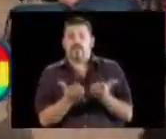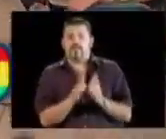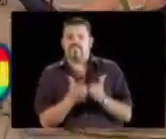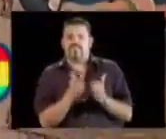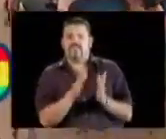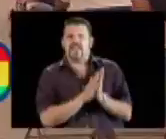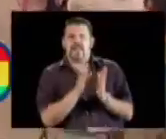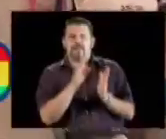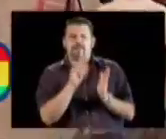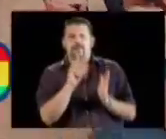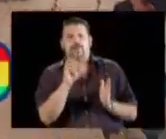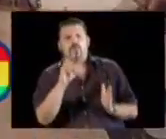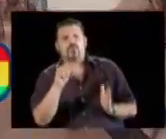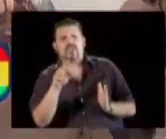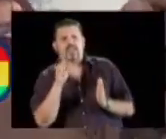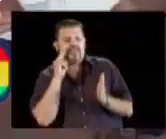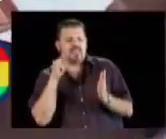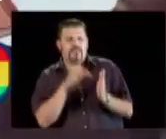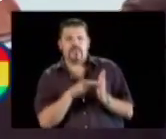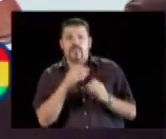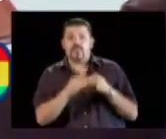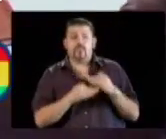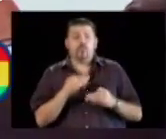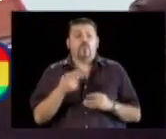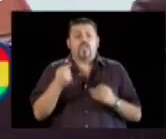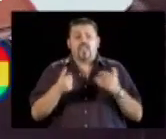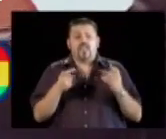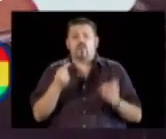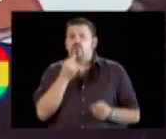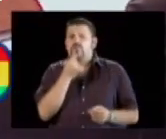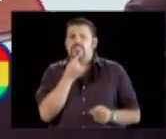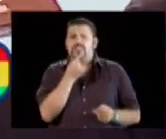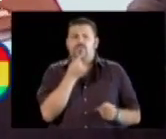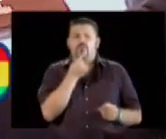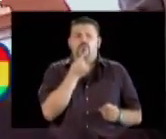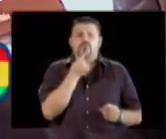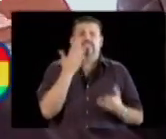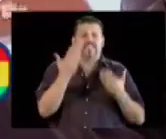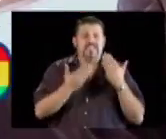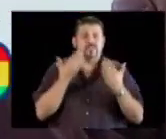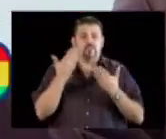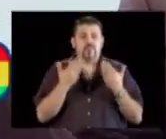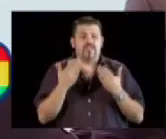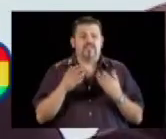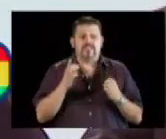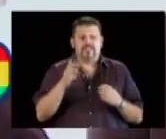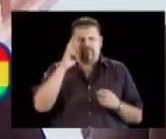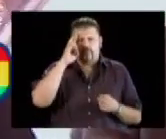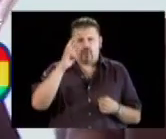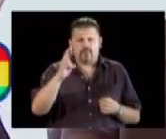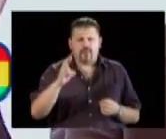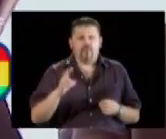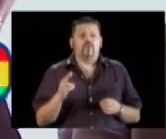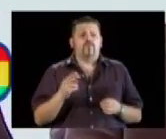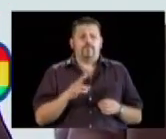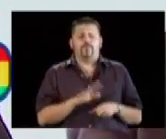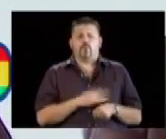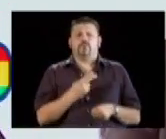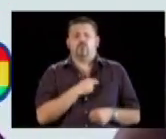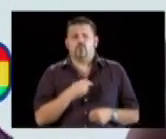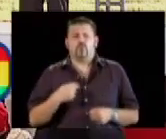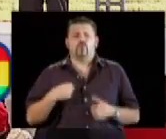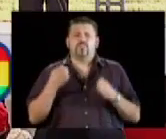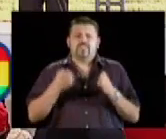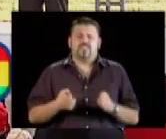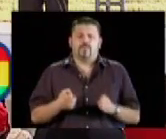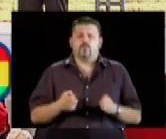que es maravilloso, que dice, para algunos niñas y niños estudiar está prohibido, por eso educar, por eso estamos trabajando con educar.